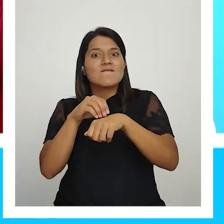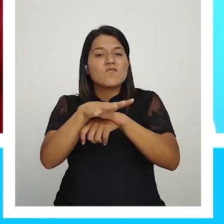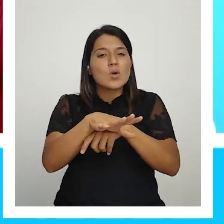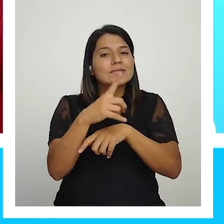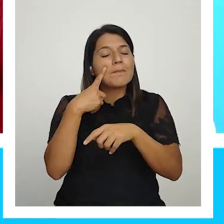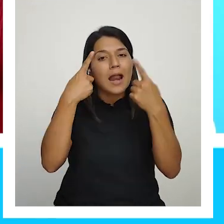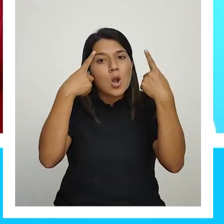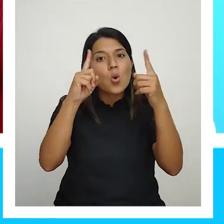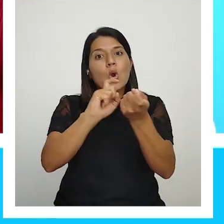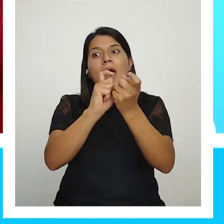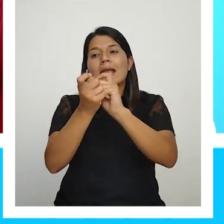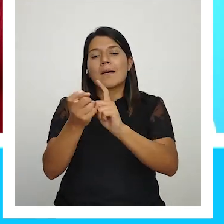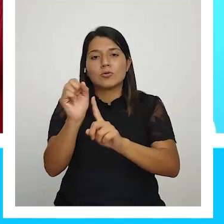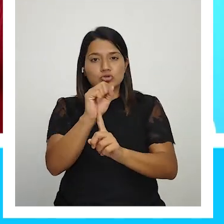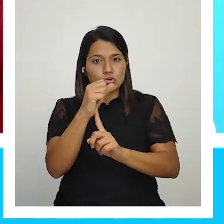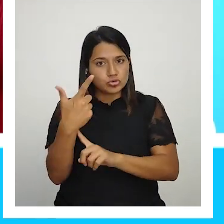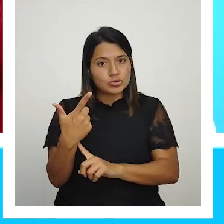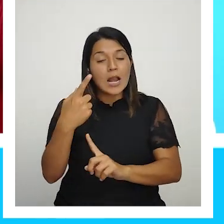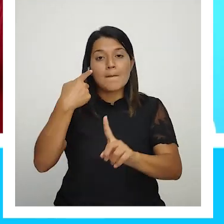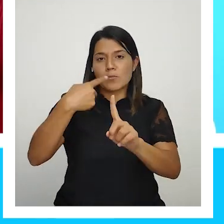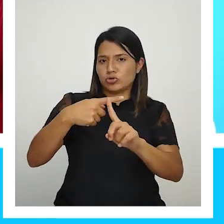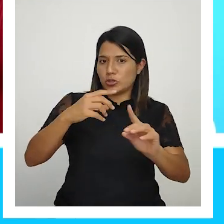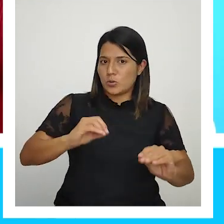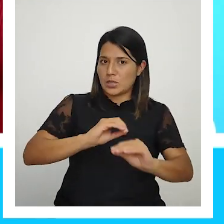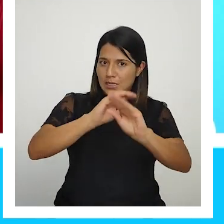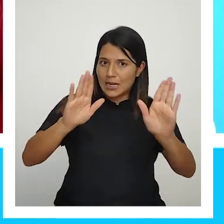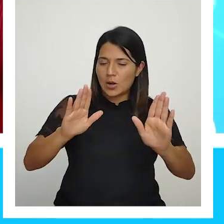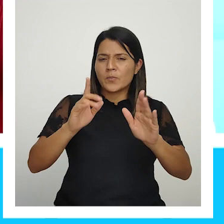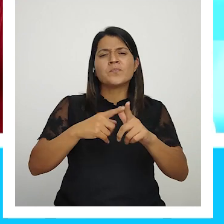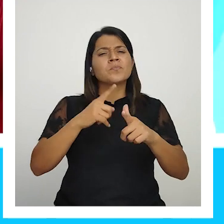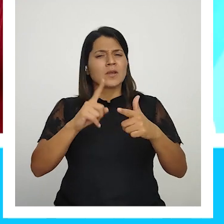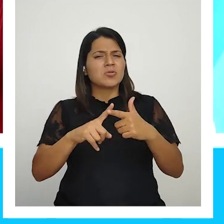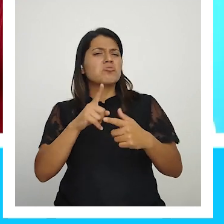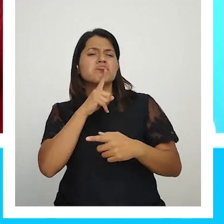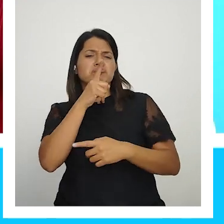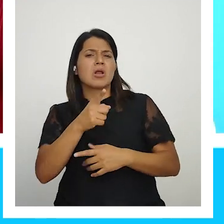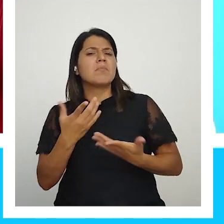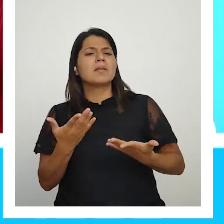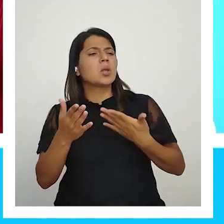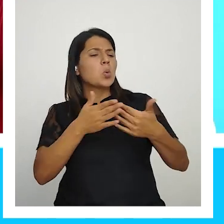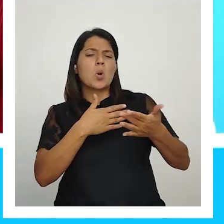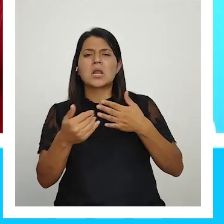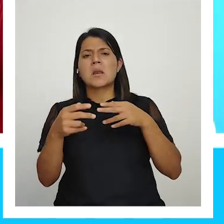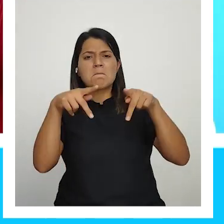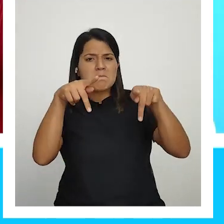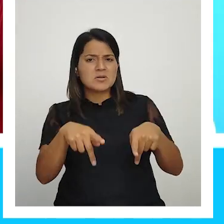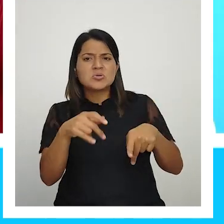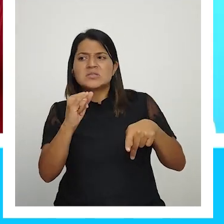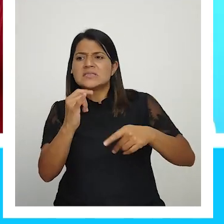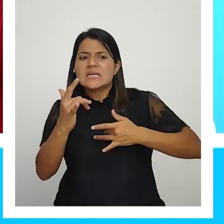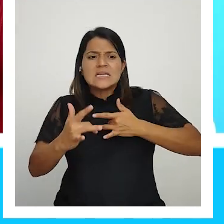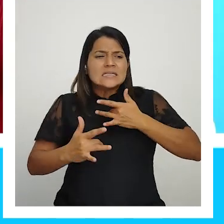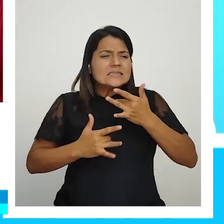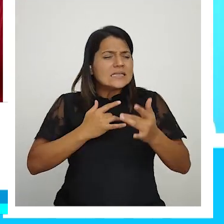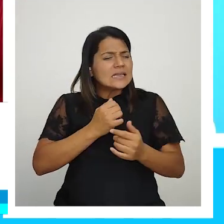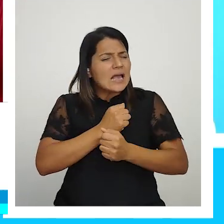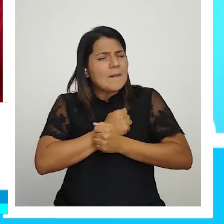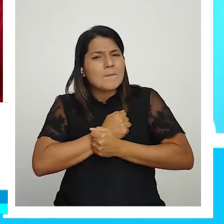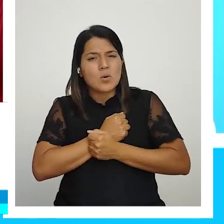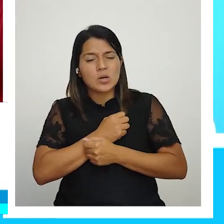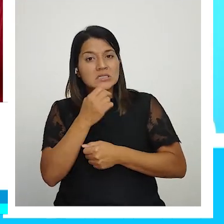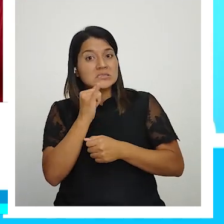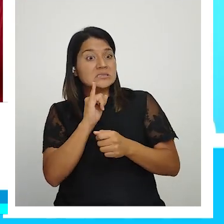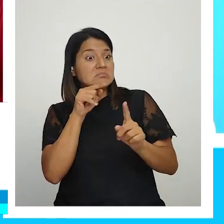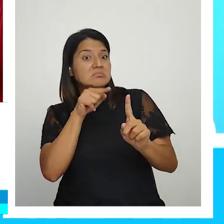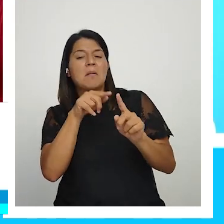red para hacer transformaciones sociales positivas, por supuesto. Entonces, en realidad, cualquier persona que sienta aquella vocación, si